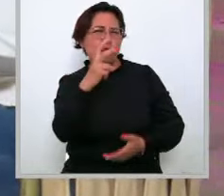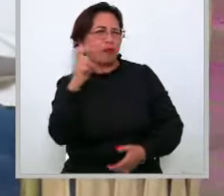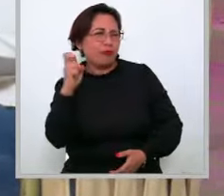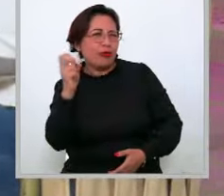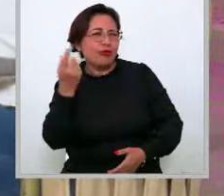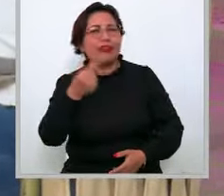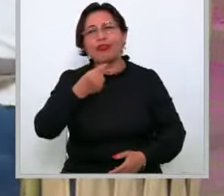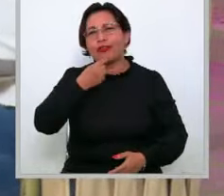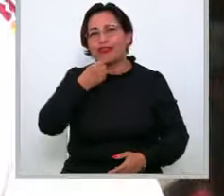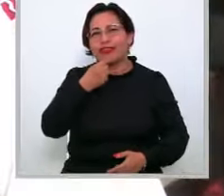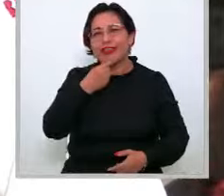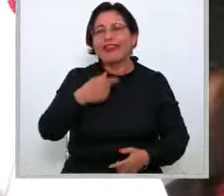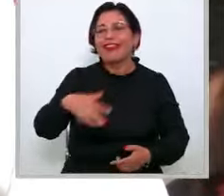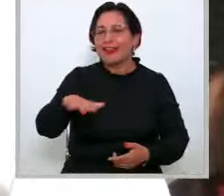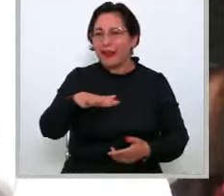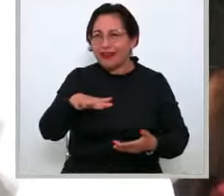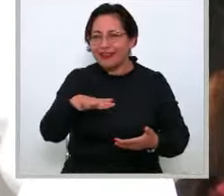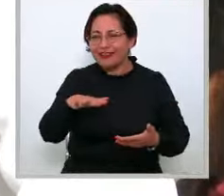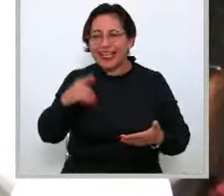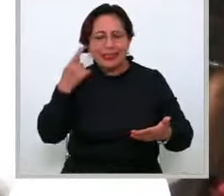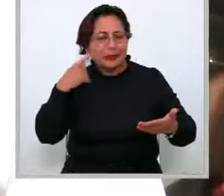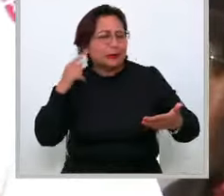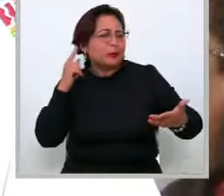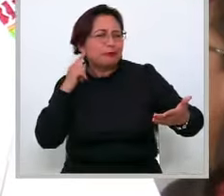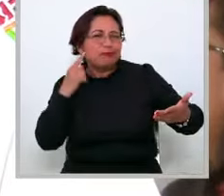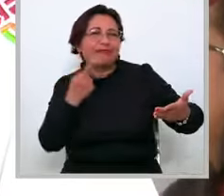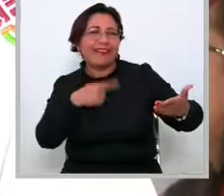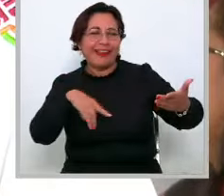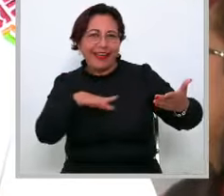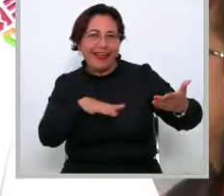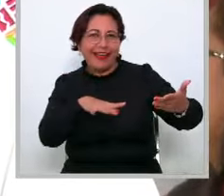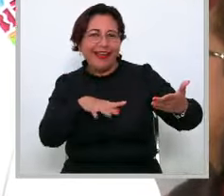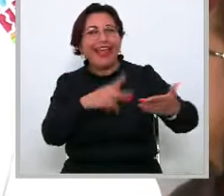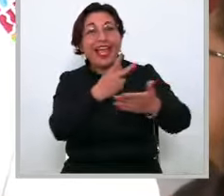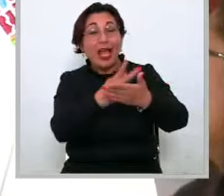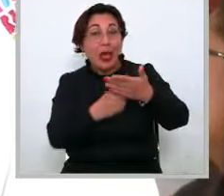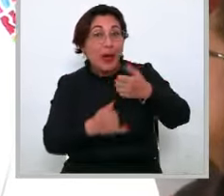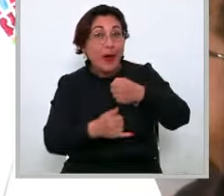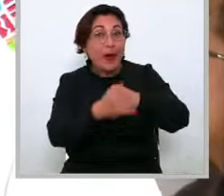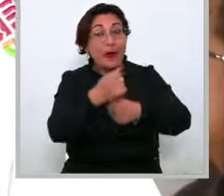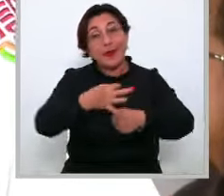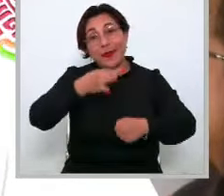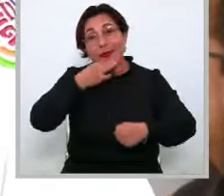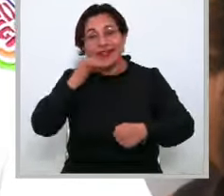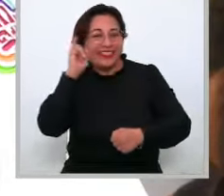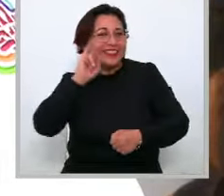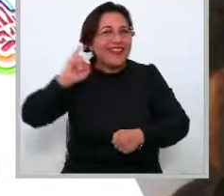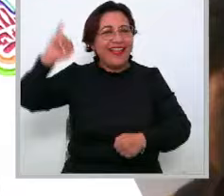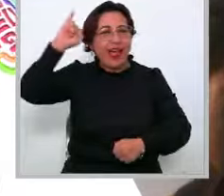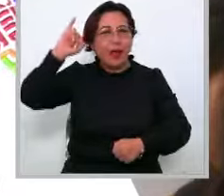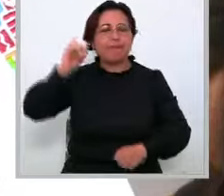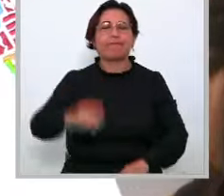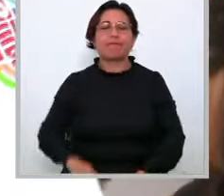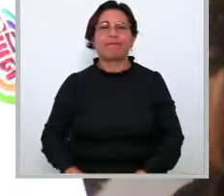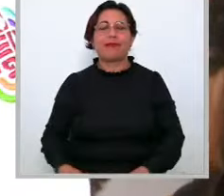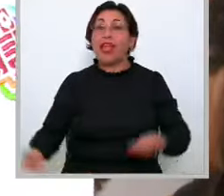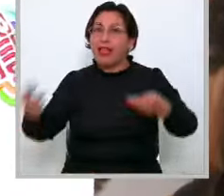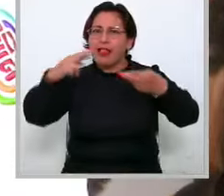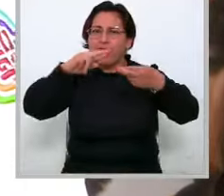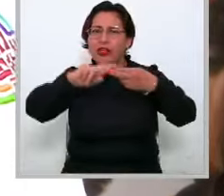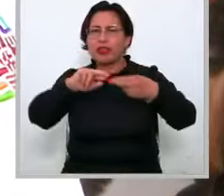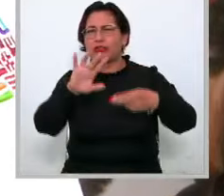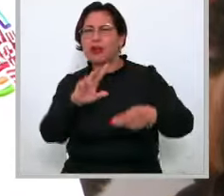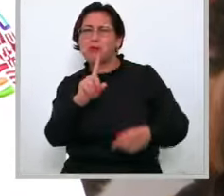bueno, un zoológico en casa y que, bueno, pertenece al programa de Minutos para Imaginar. Y en las regiones